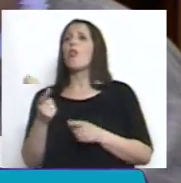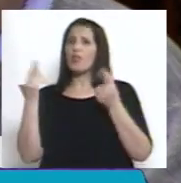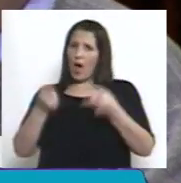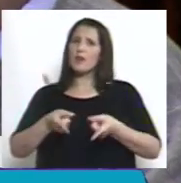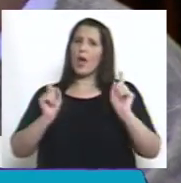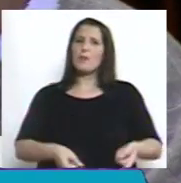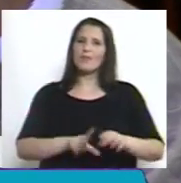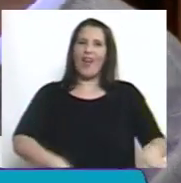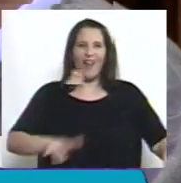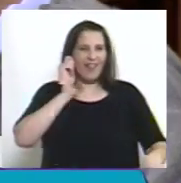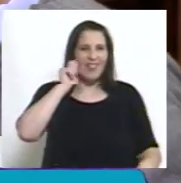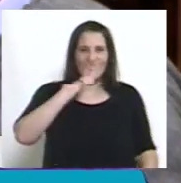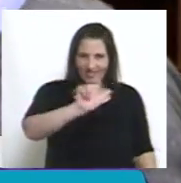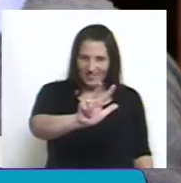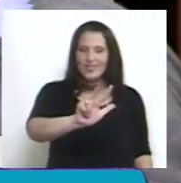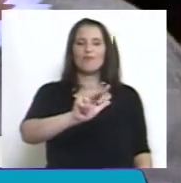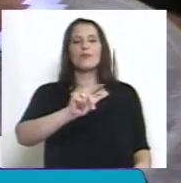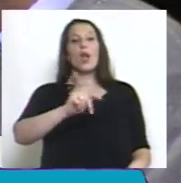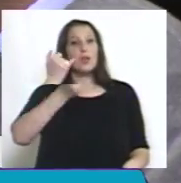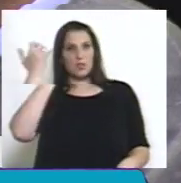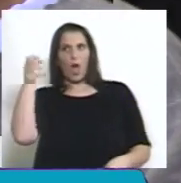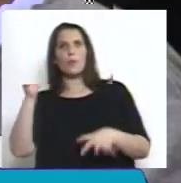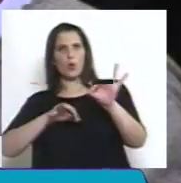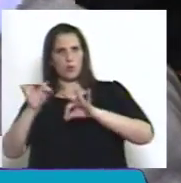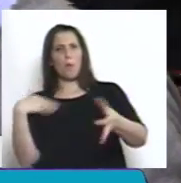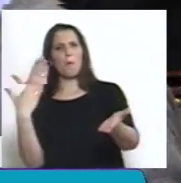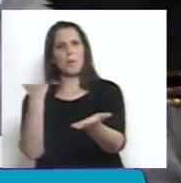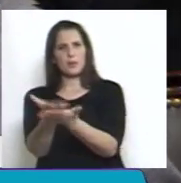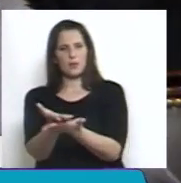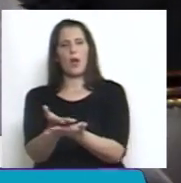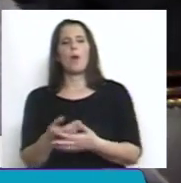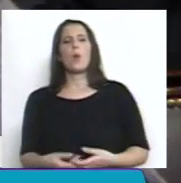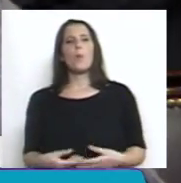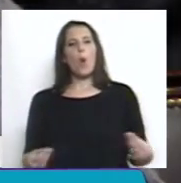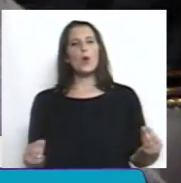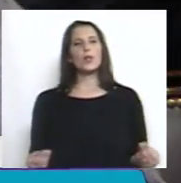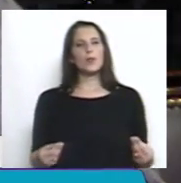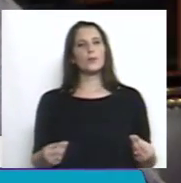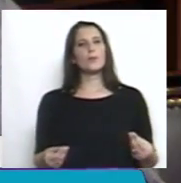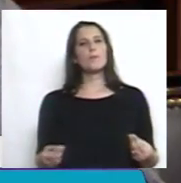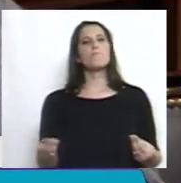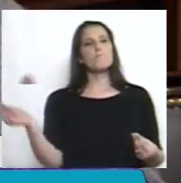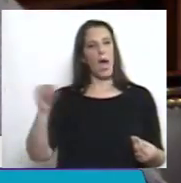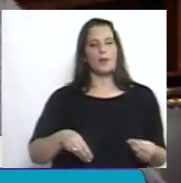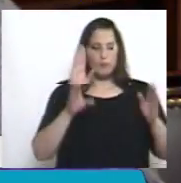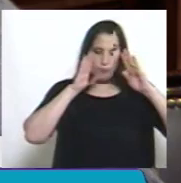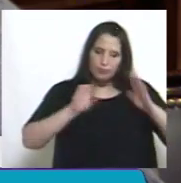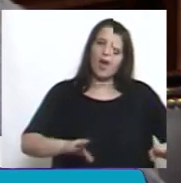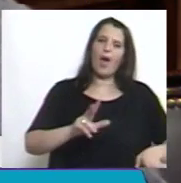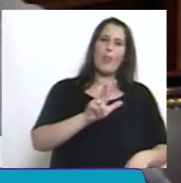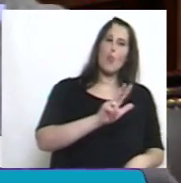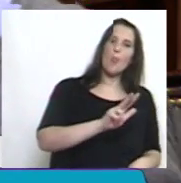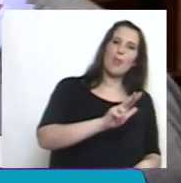que nosotros propusimos el proyecto, no se discutió, básicamente extender el nivel de cobertura para los chicos